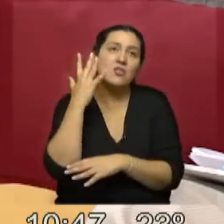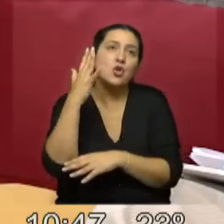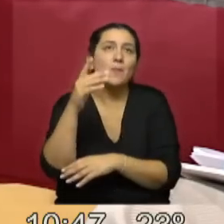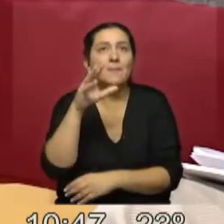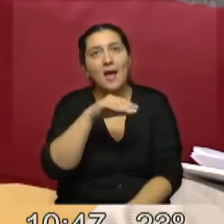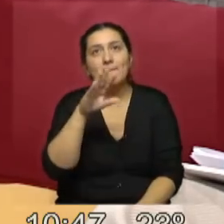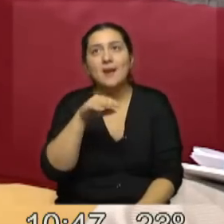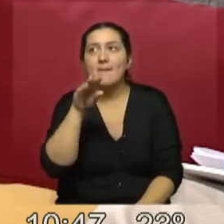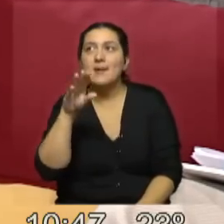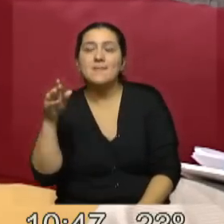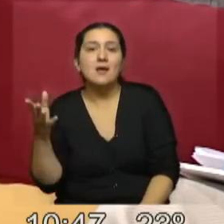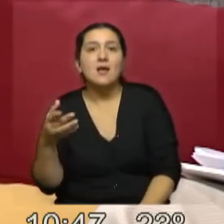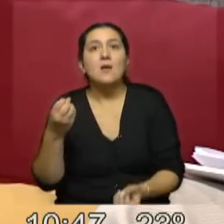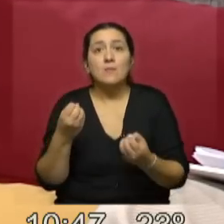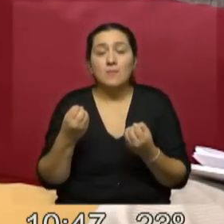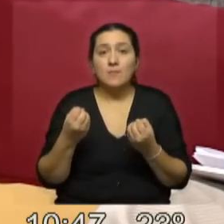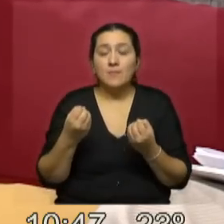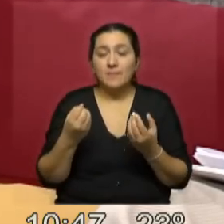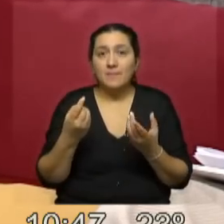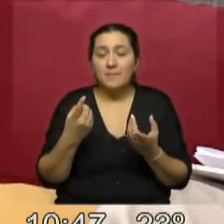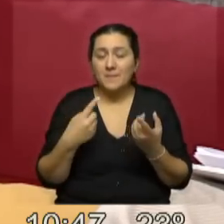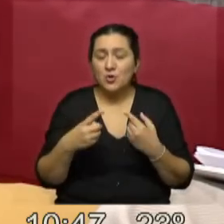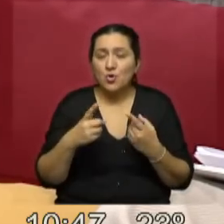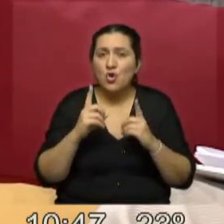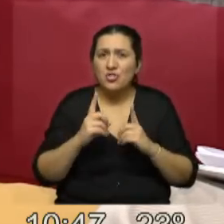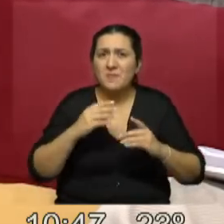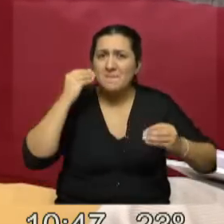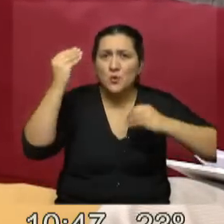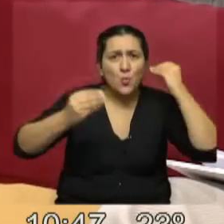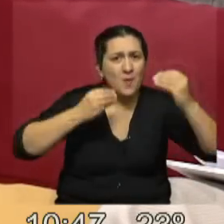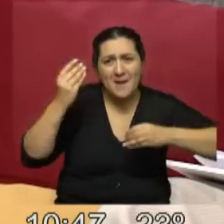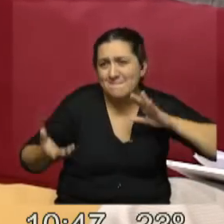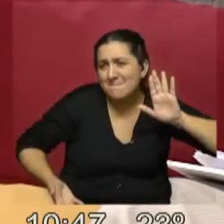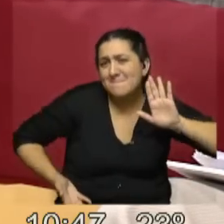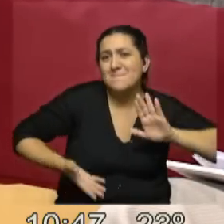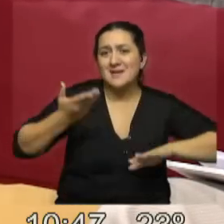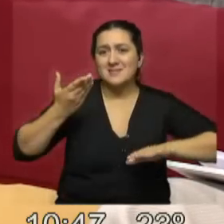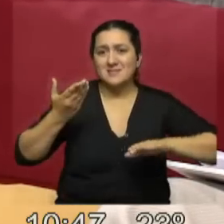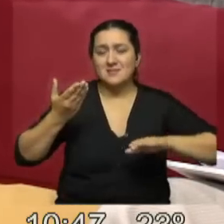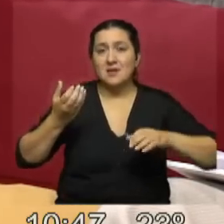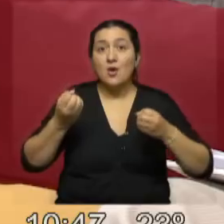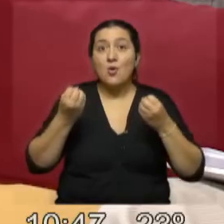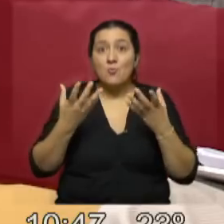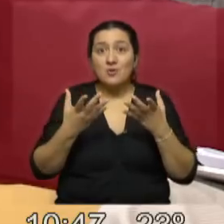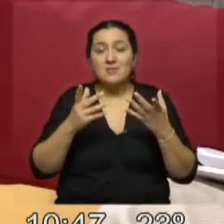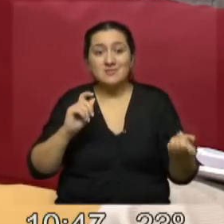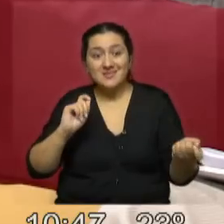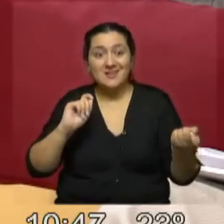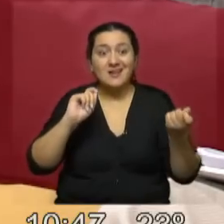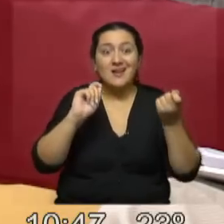esto el interior lo otro Porque nos preocupa pero yo creo que nos tiene que preocupar mucho más porque tenemos que hacer cambios